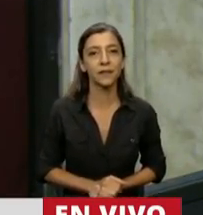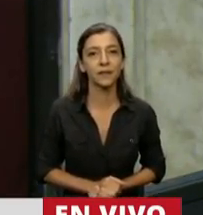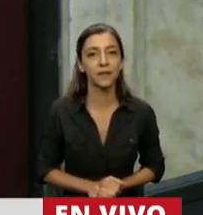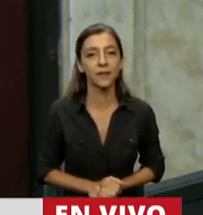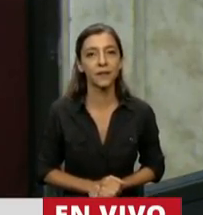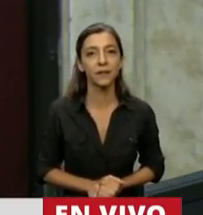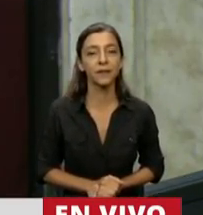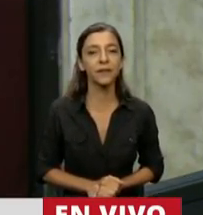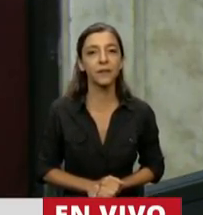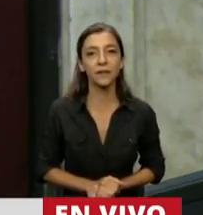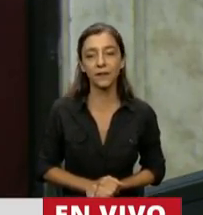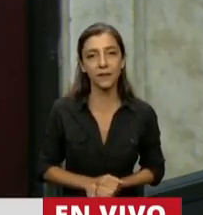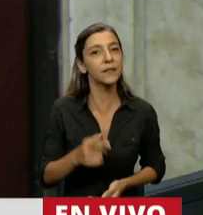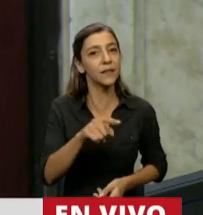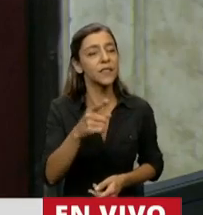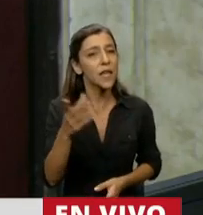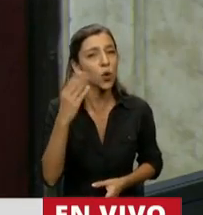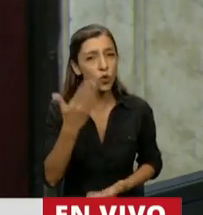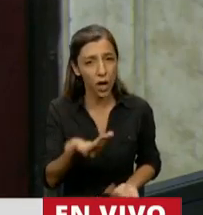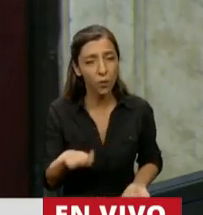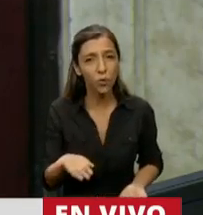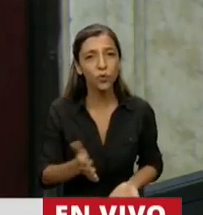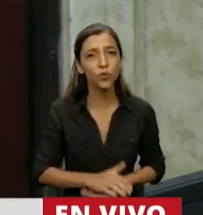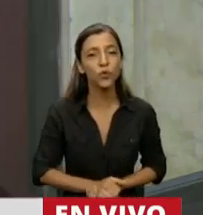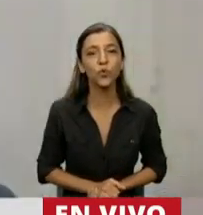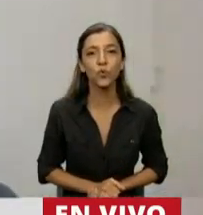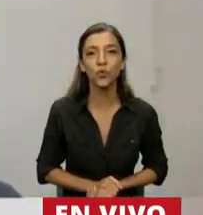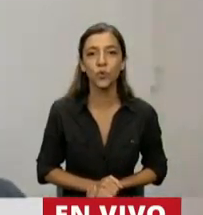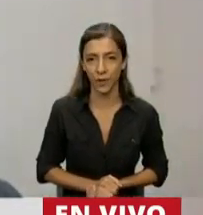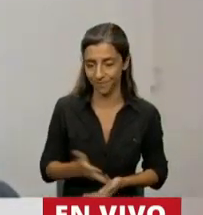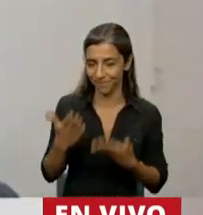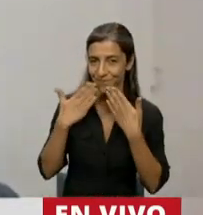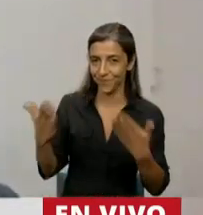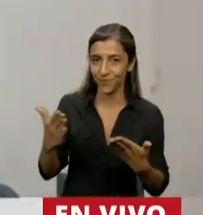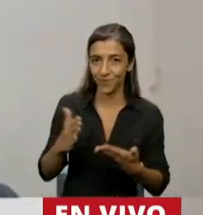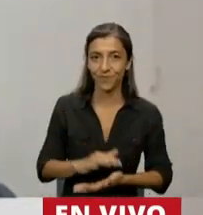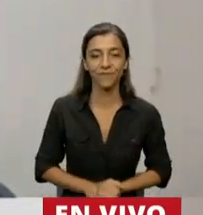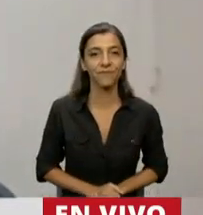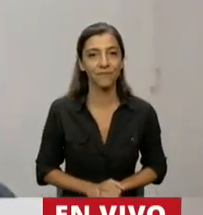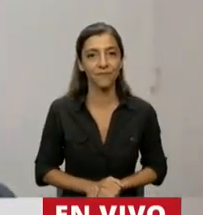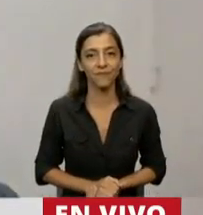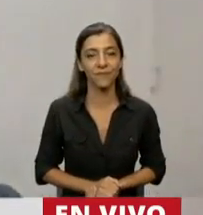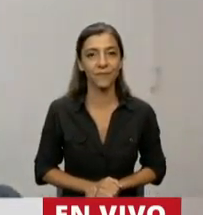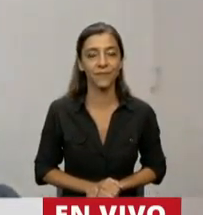escuchamos perfectamente. Tiene la palabra, diputado. Bien, muchas gracias.